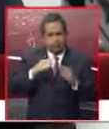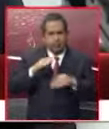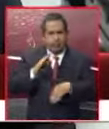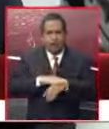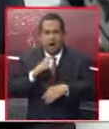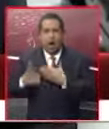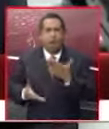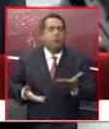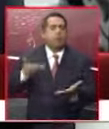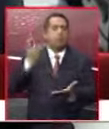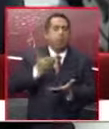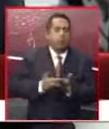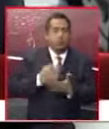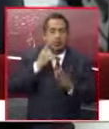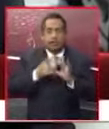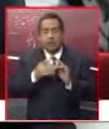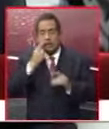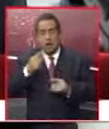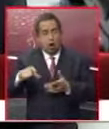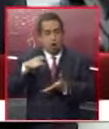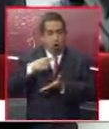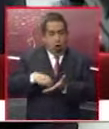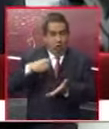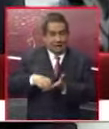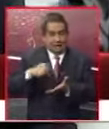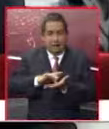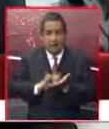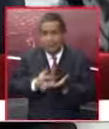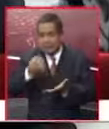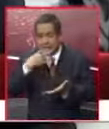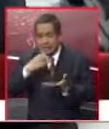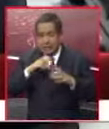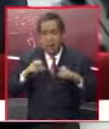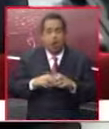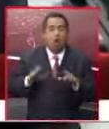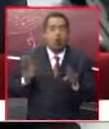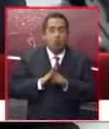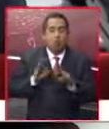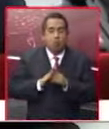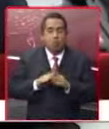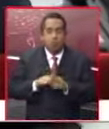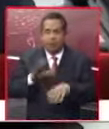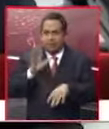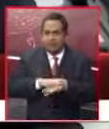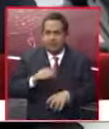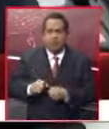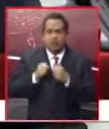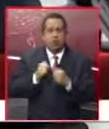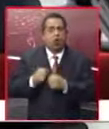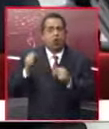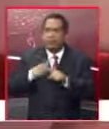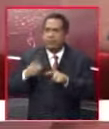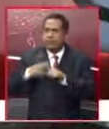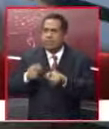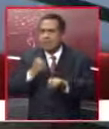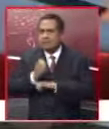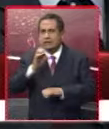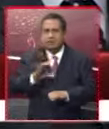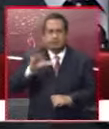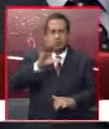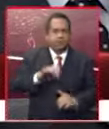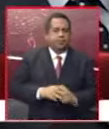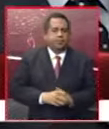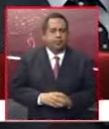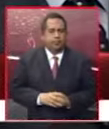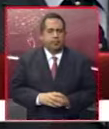una propuesta, que las compras se hagan o se realicen de manera consolidada en todos los estados.